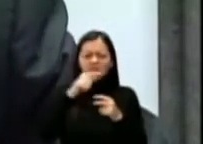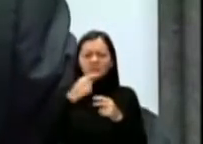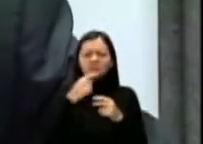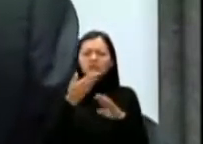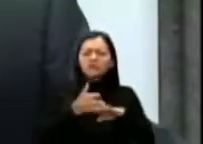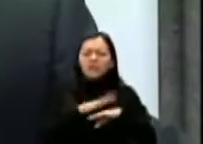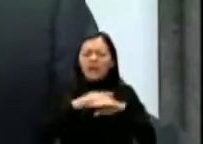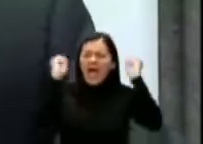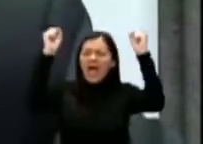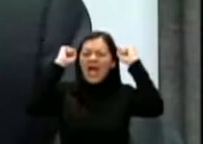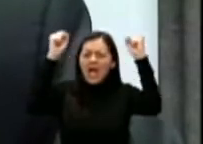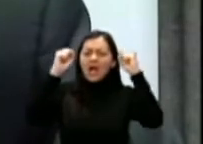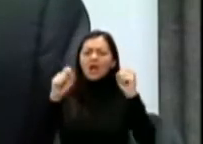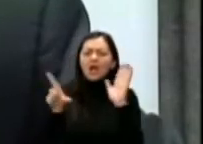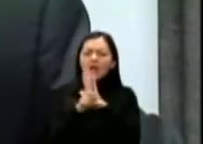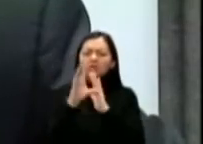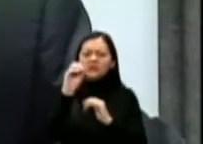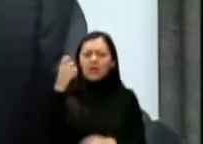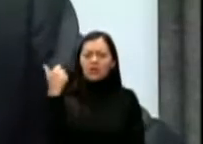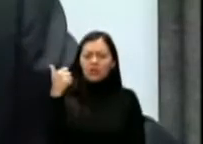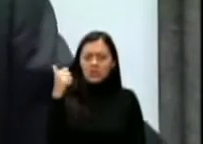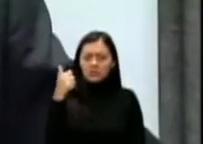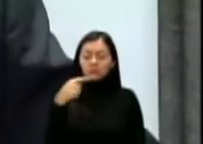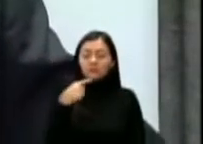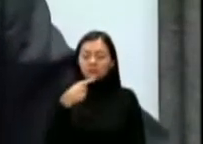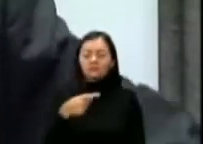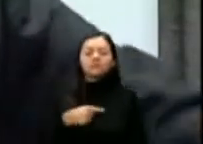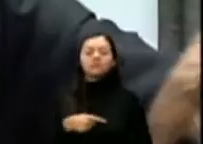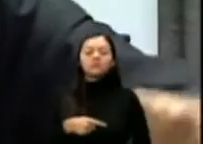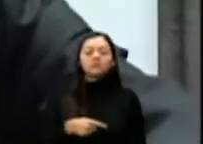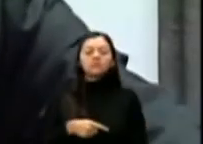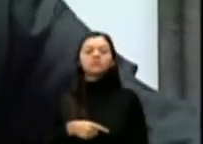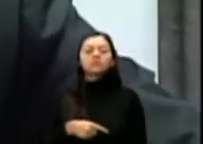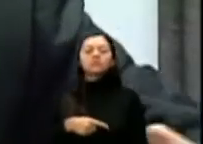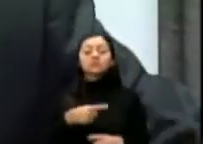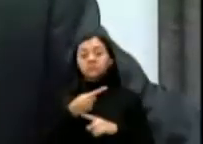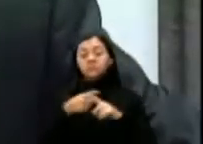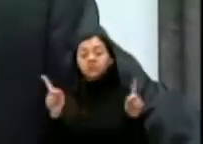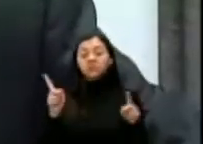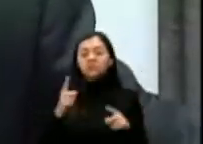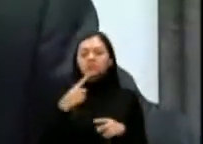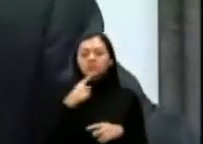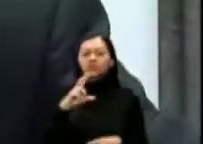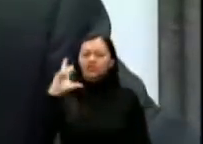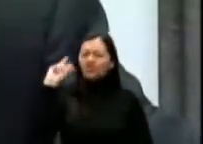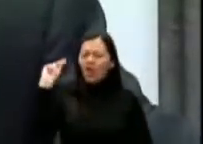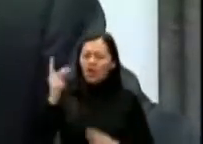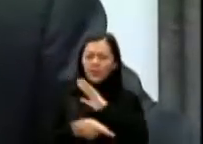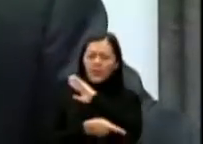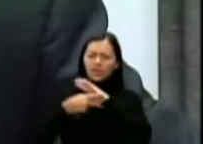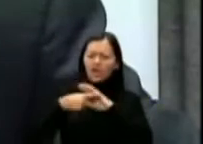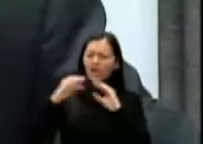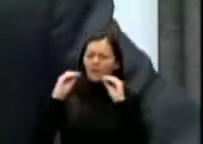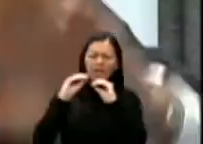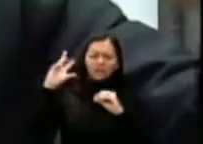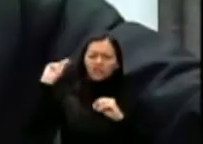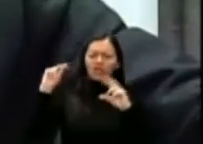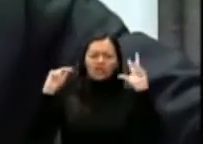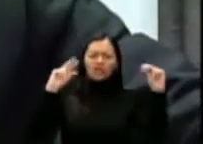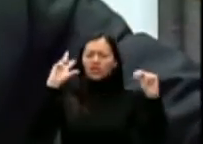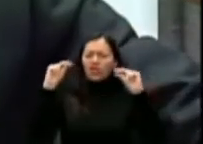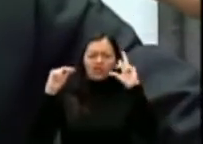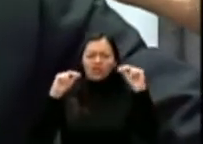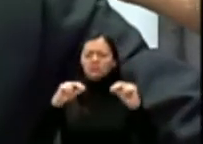dicen no al petróleo dicen no a la minería para que se quede la riqueza de la minería en zamora chinchipe directo al